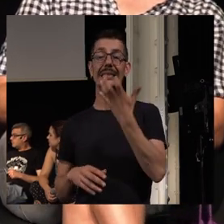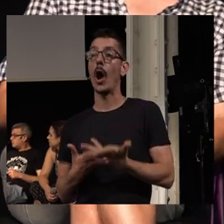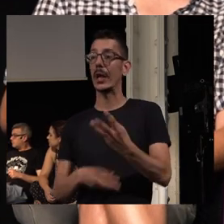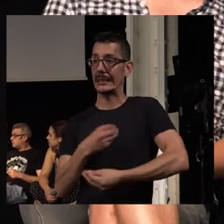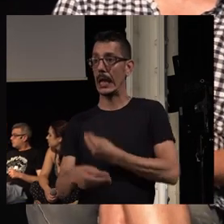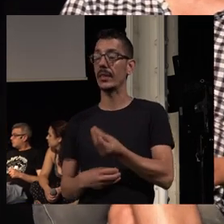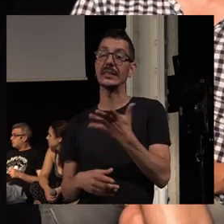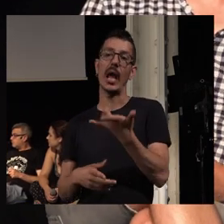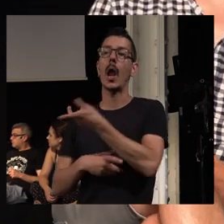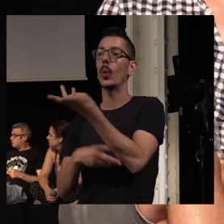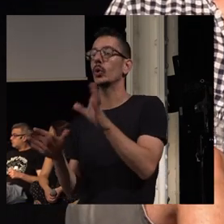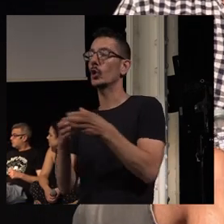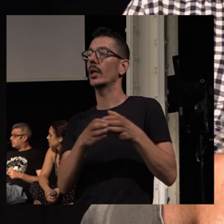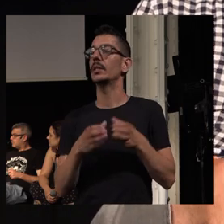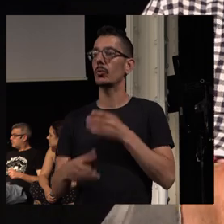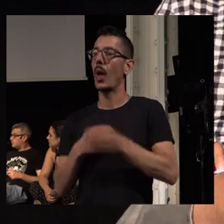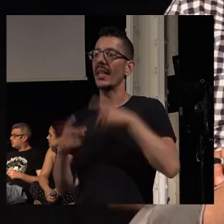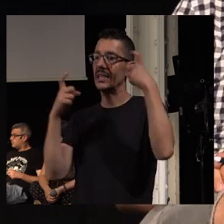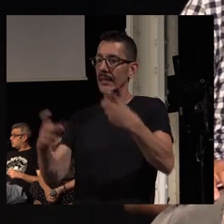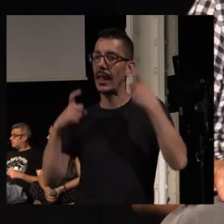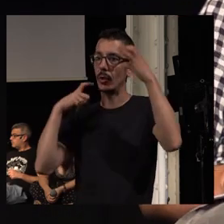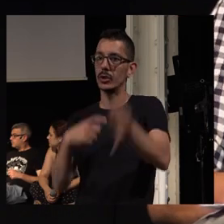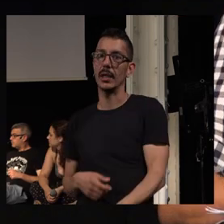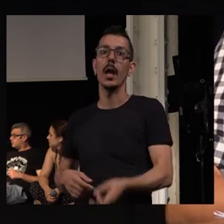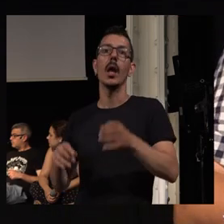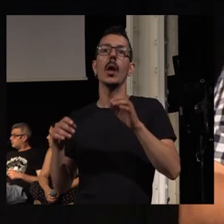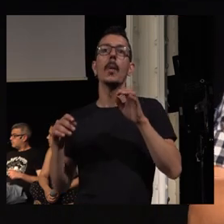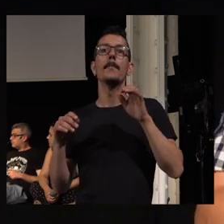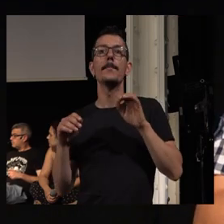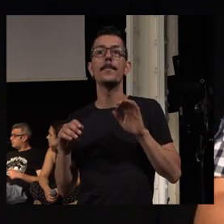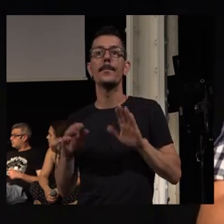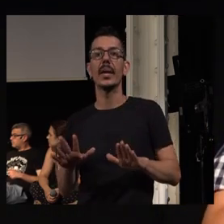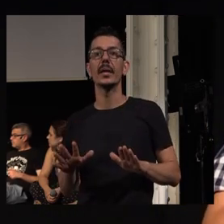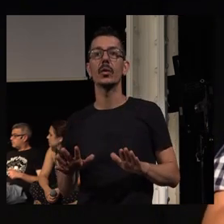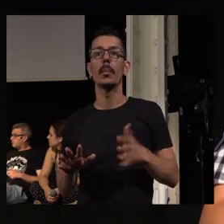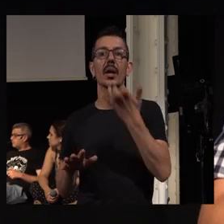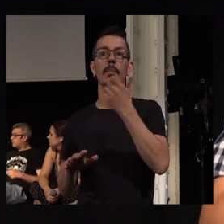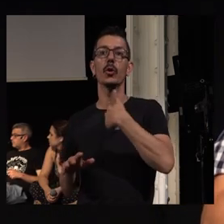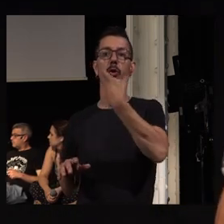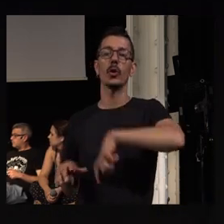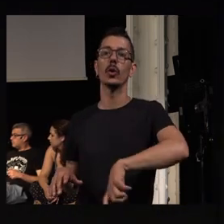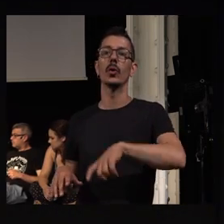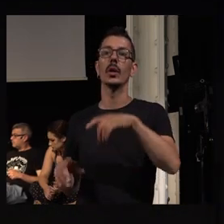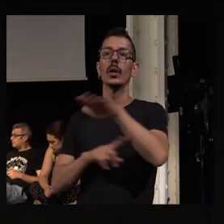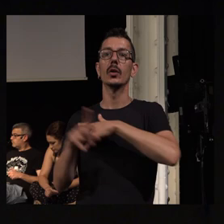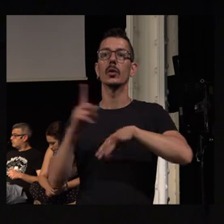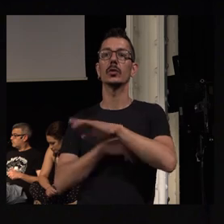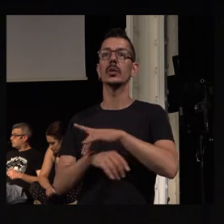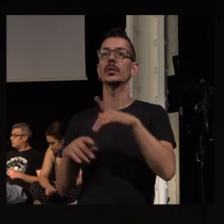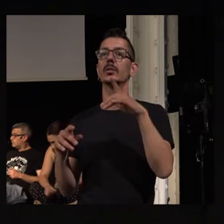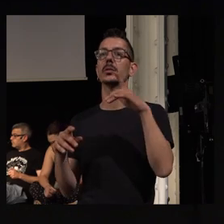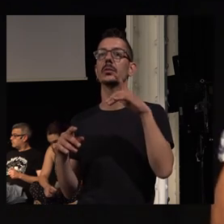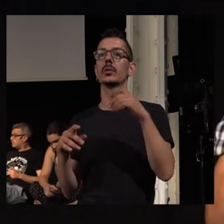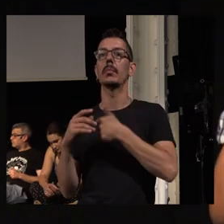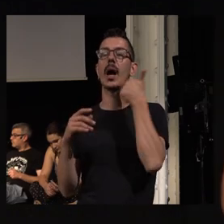que hay ciertos colectivos que lo están intentando y demás, pero yo, por ejemplo, el contexto que he puesto, el